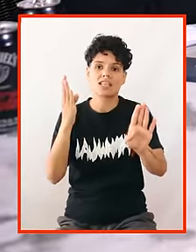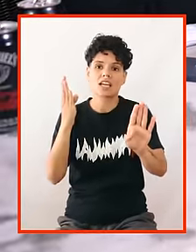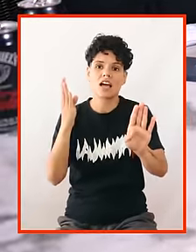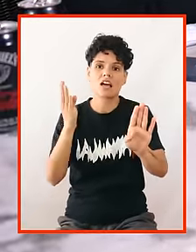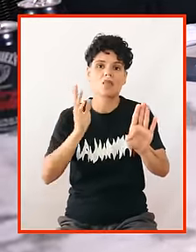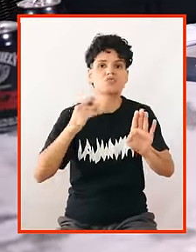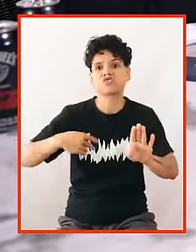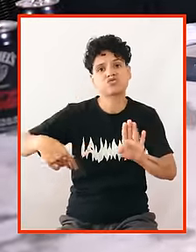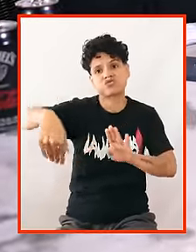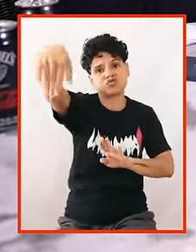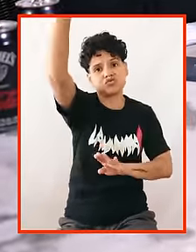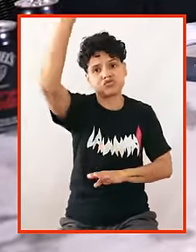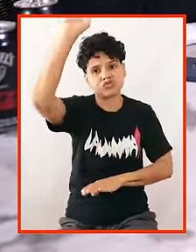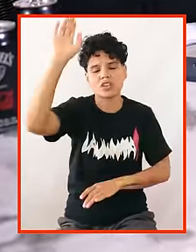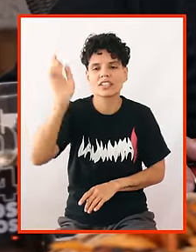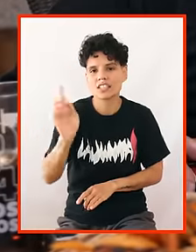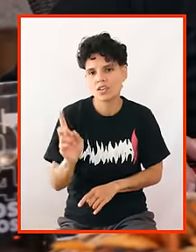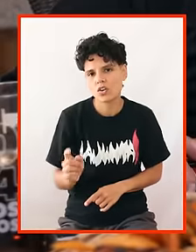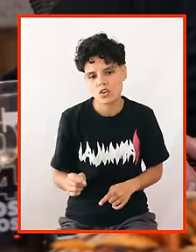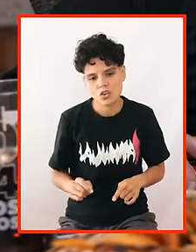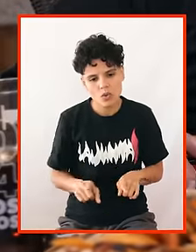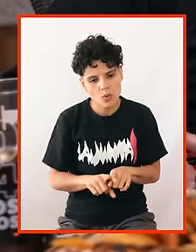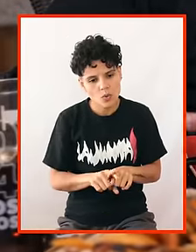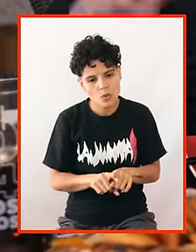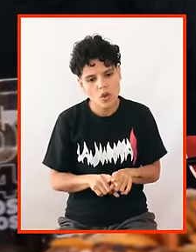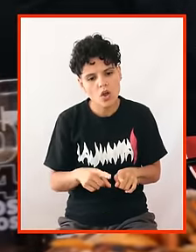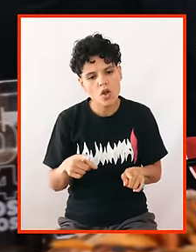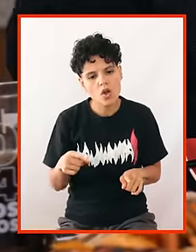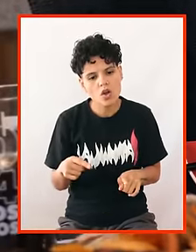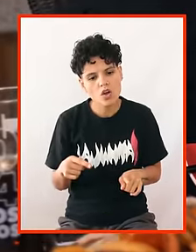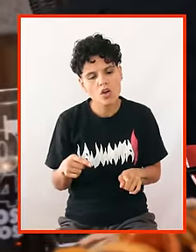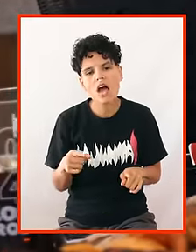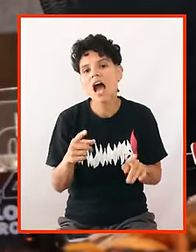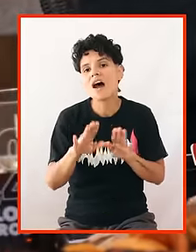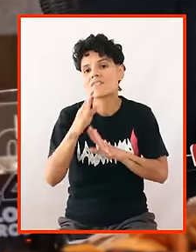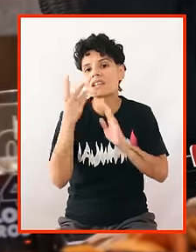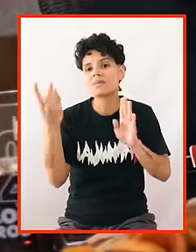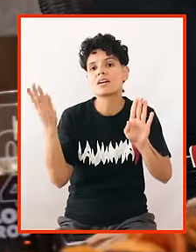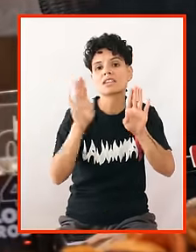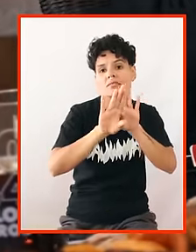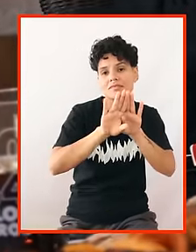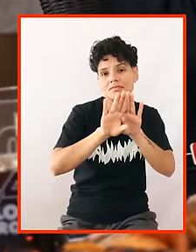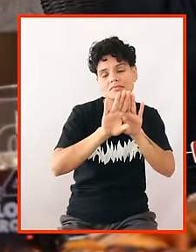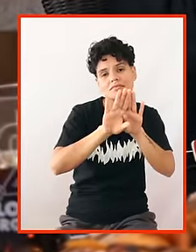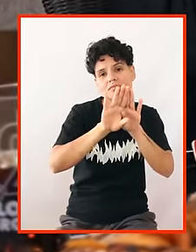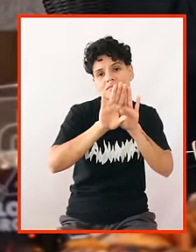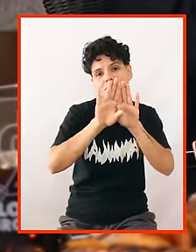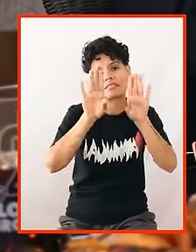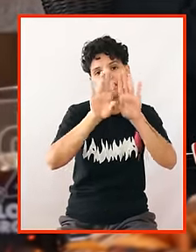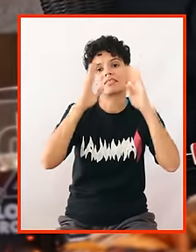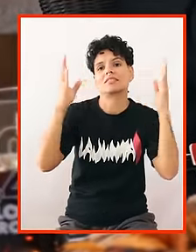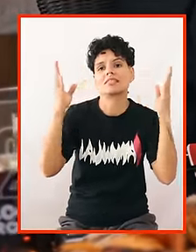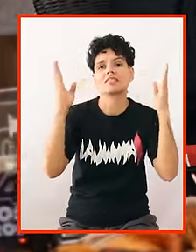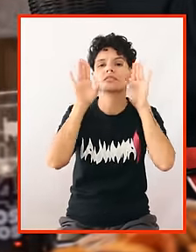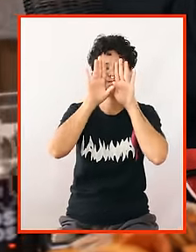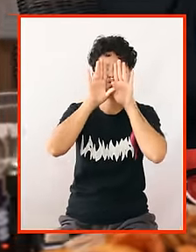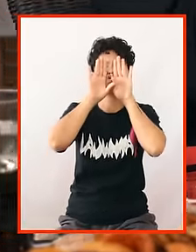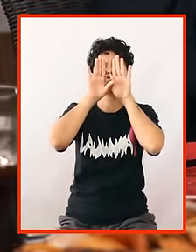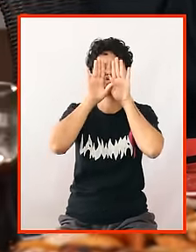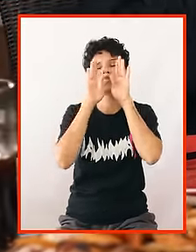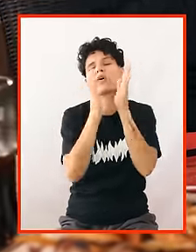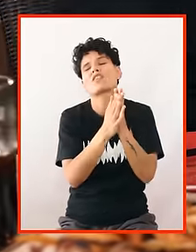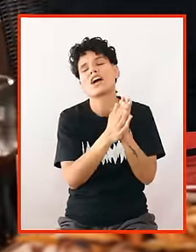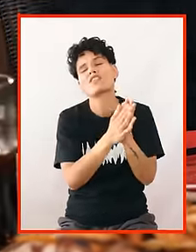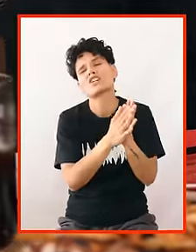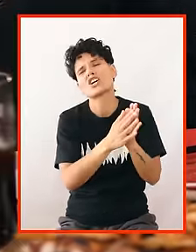no, al chofer le tenía mal a los estudiantes, pues, weón. También usted. ¿Ah? Y era una puerta que cerraba así. Como que uno siempre decía, por favor, fuera, por